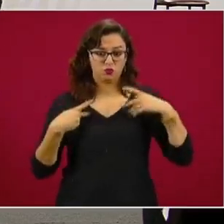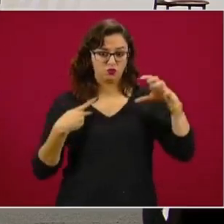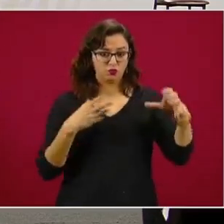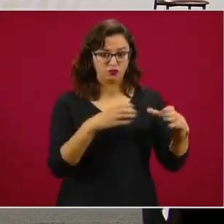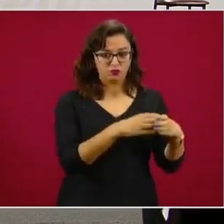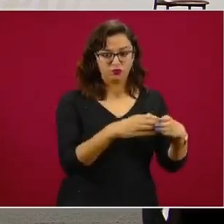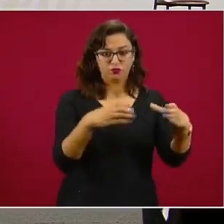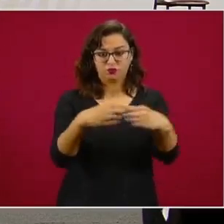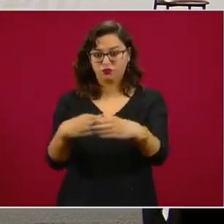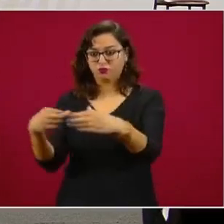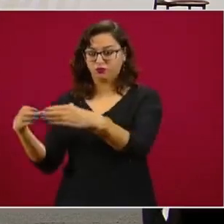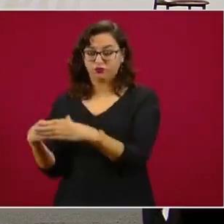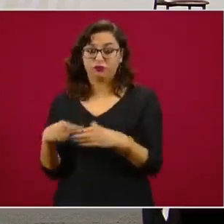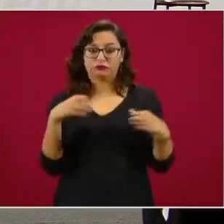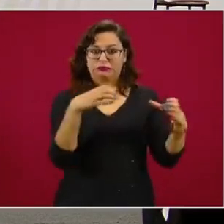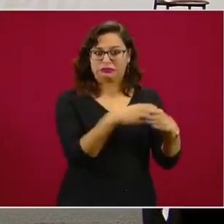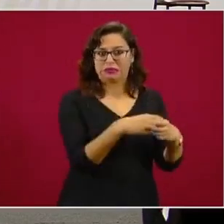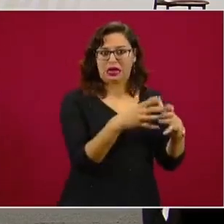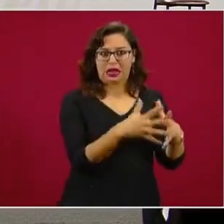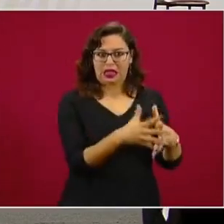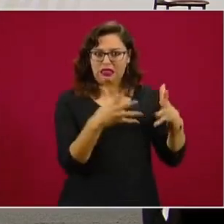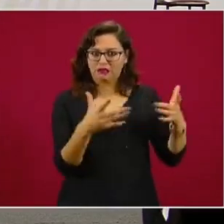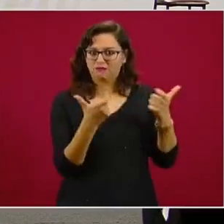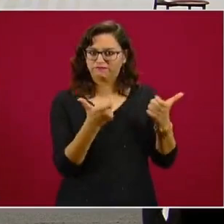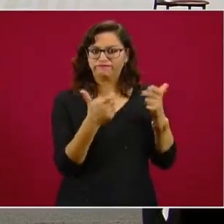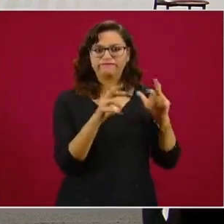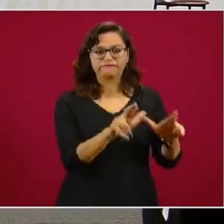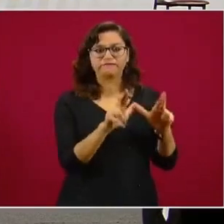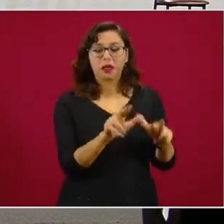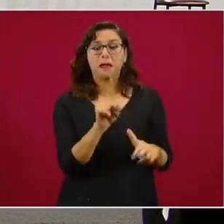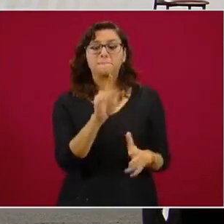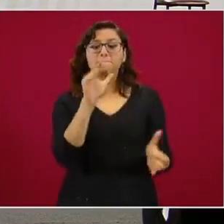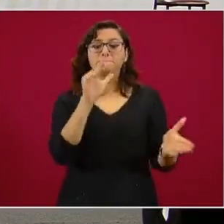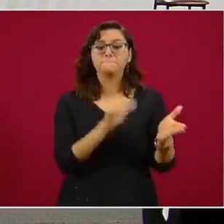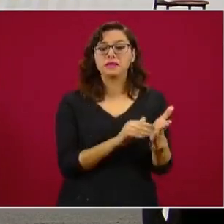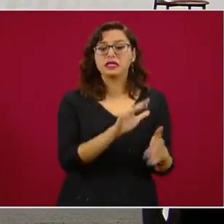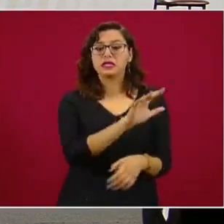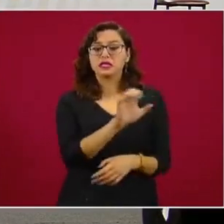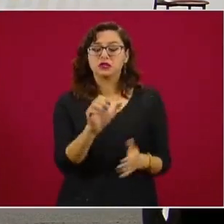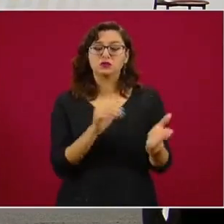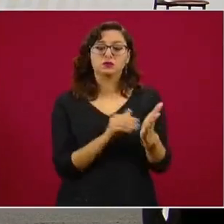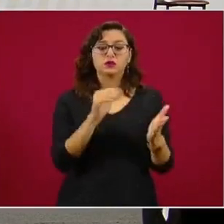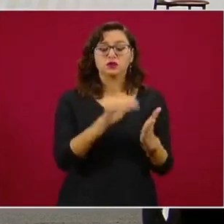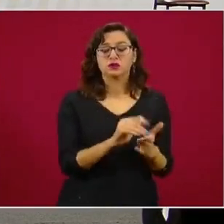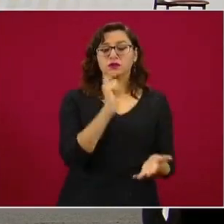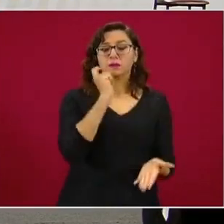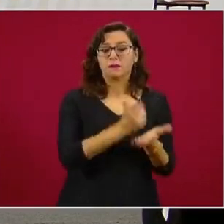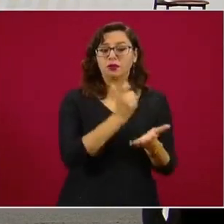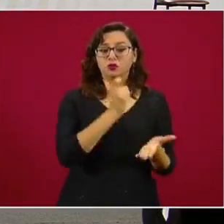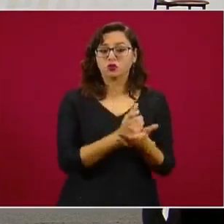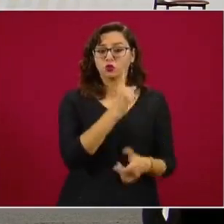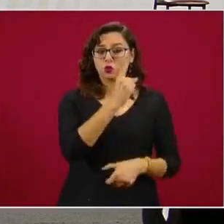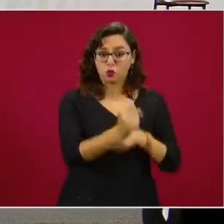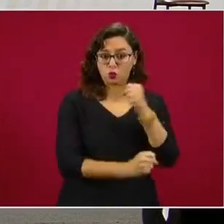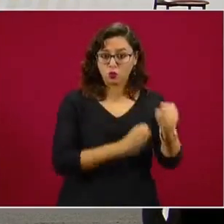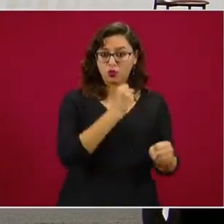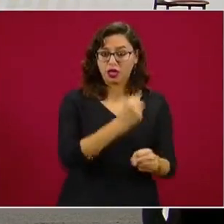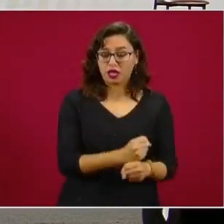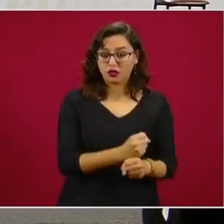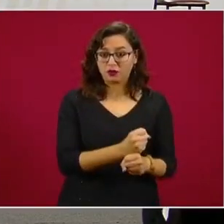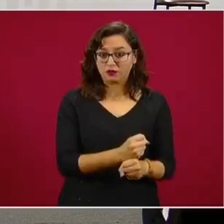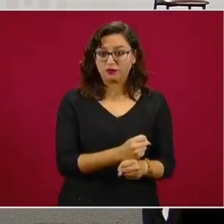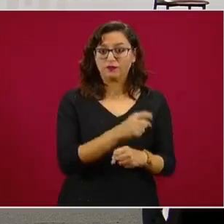grandes contribuyentes, que son aquellos que tienen ingresos de más de 1,500 millones de pesos al año. Esos